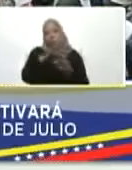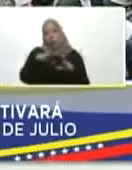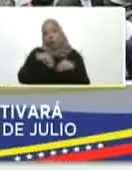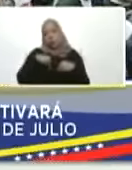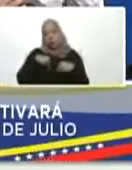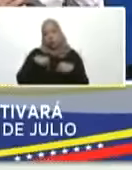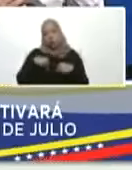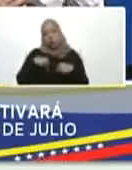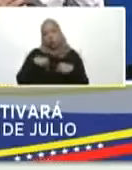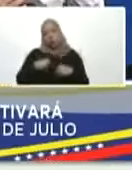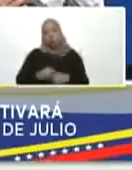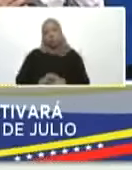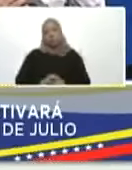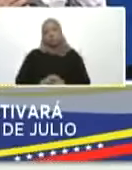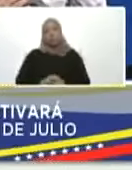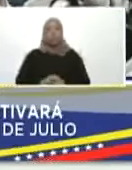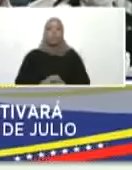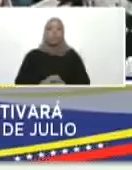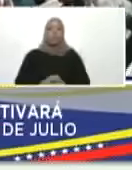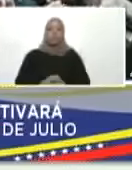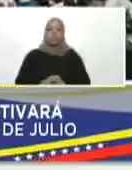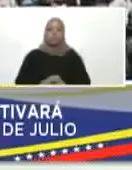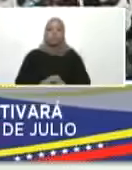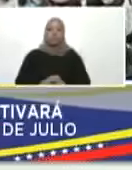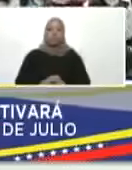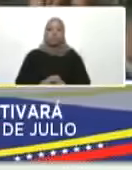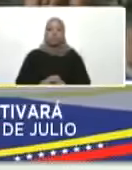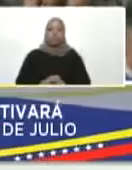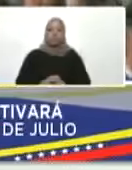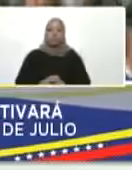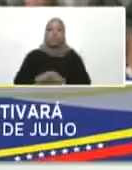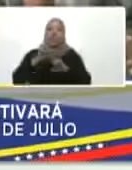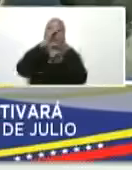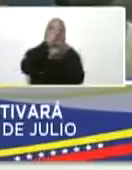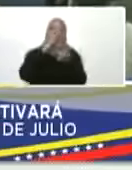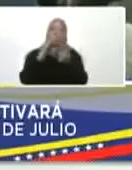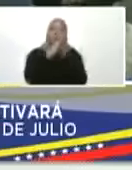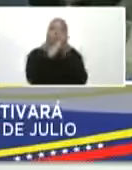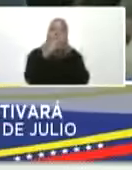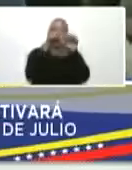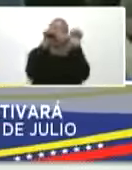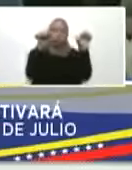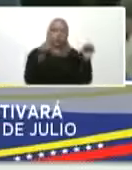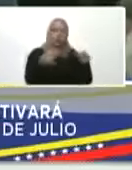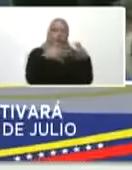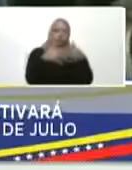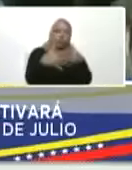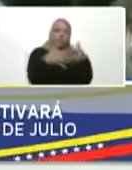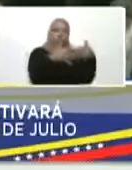¿Qué está pasando en la decadente cultura imperial occidental?